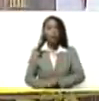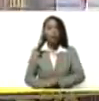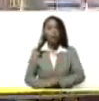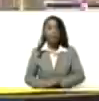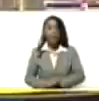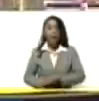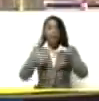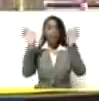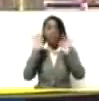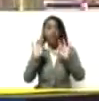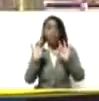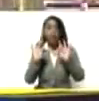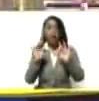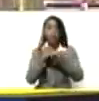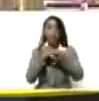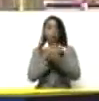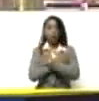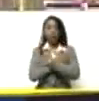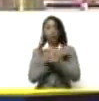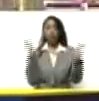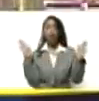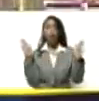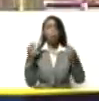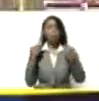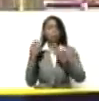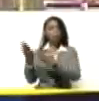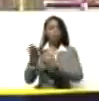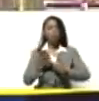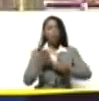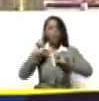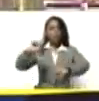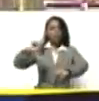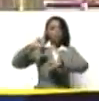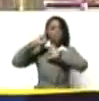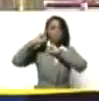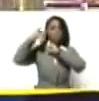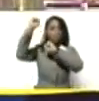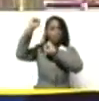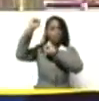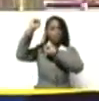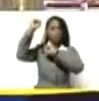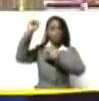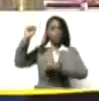manera espontánea para recibir a sus héroes a sus heroínas